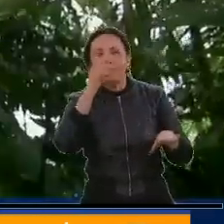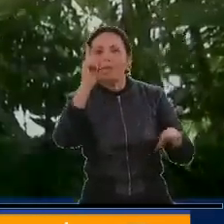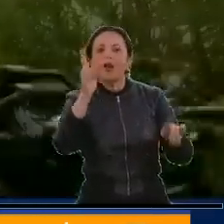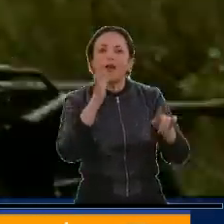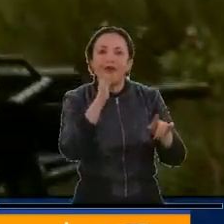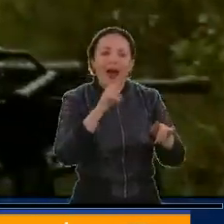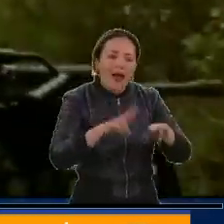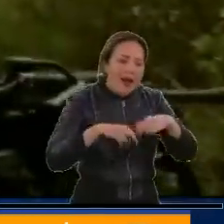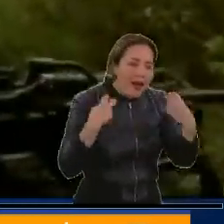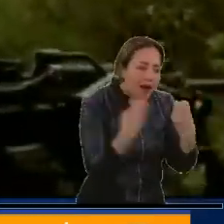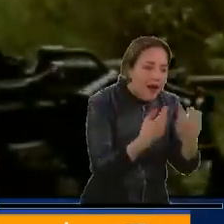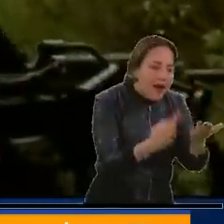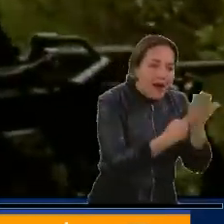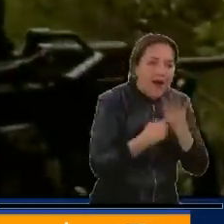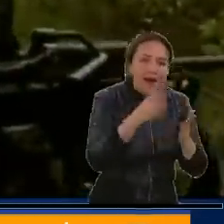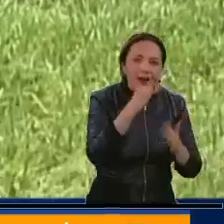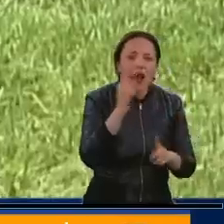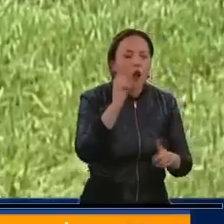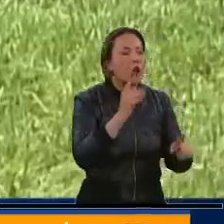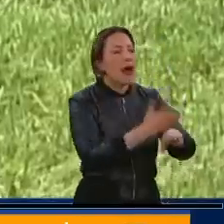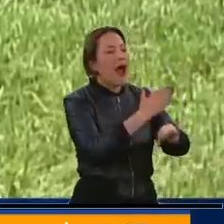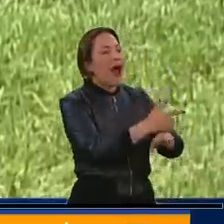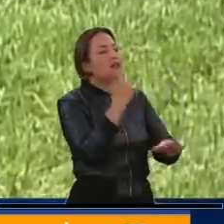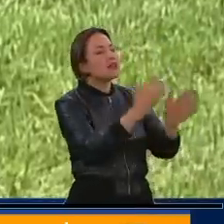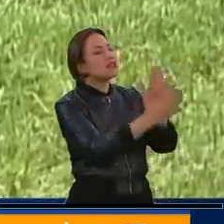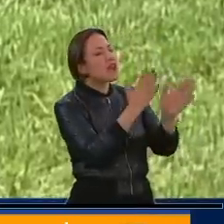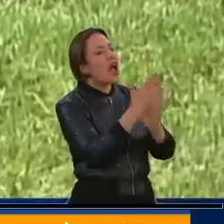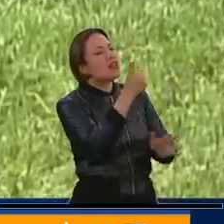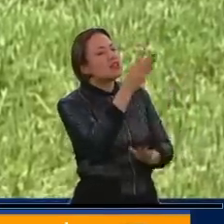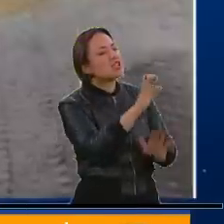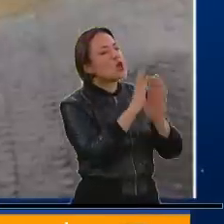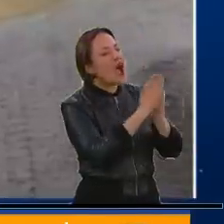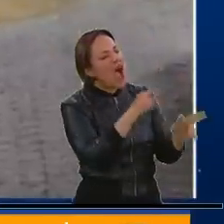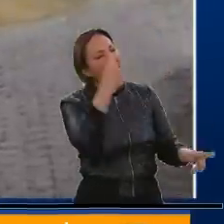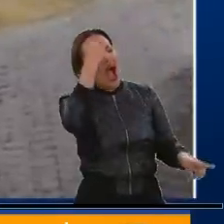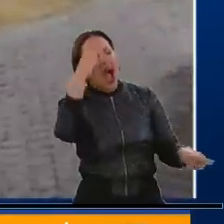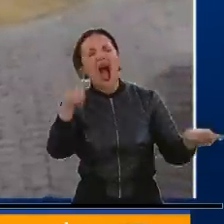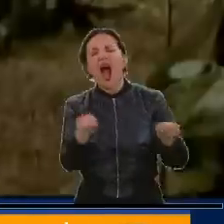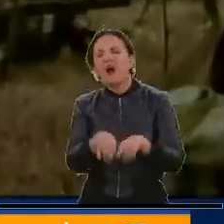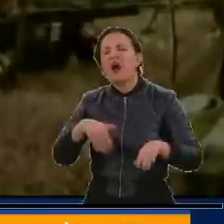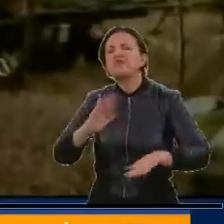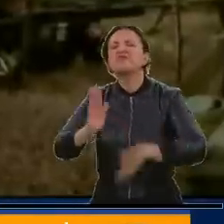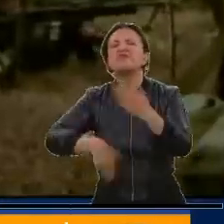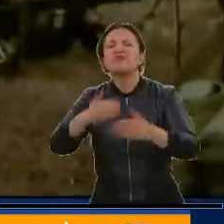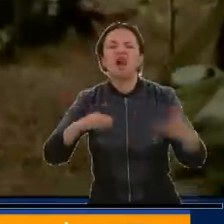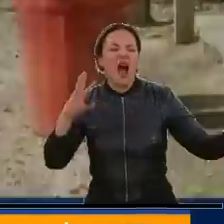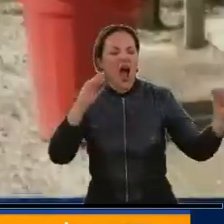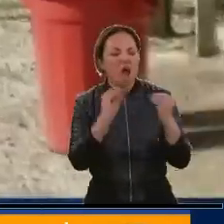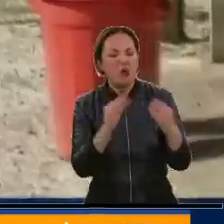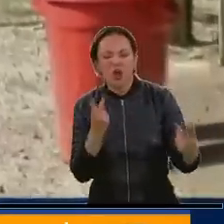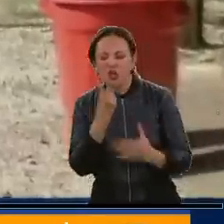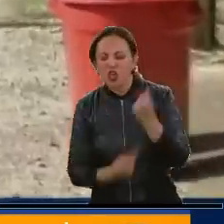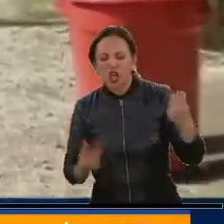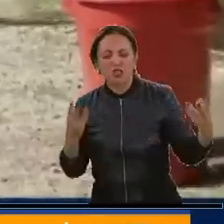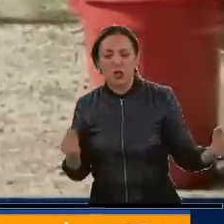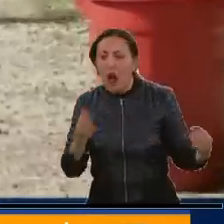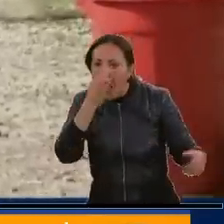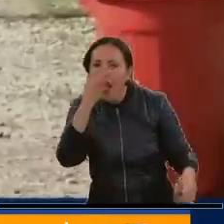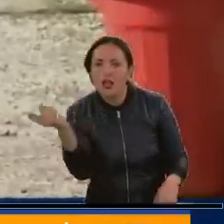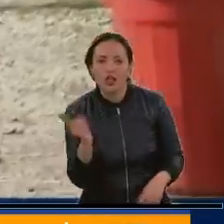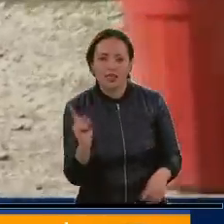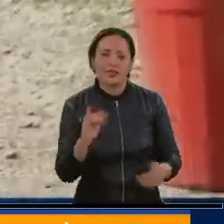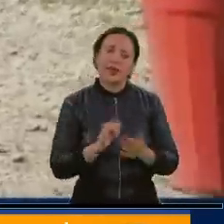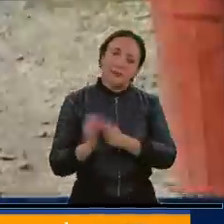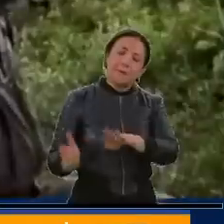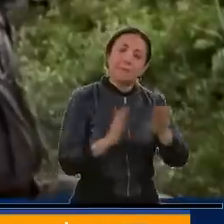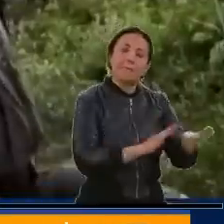a la mesa y a los protocolos que habían acordado para tomar cualquier decisión en las negociaciones de Caracas. En segundo lugar, hay